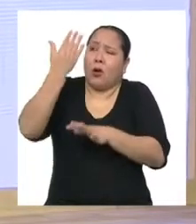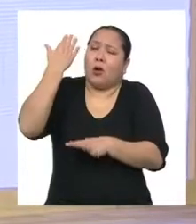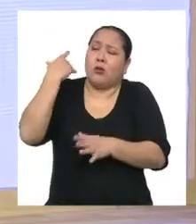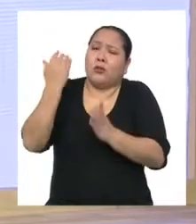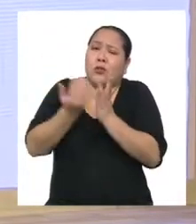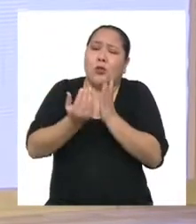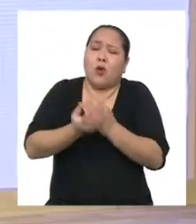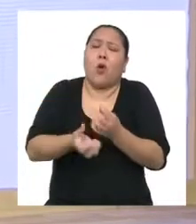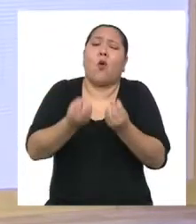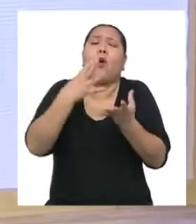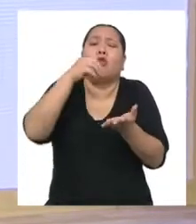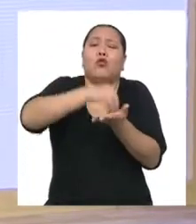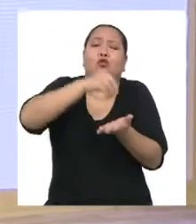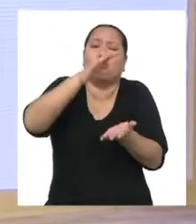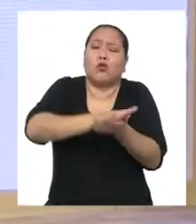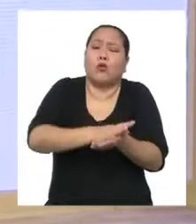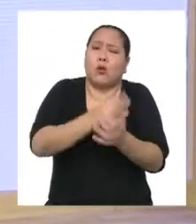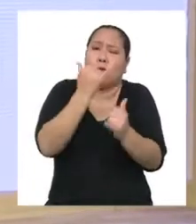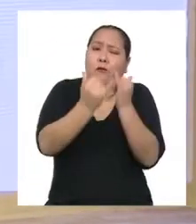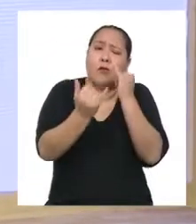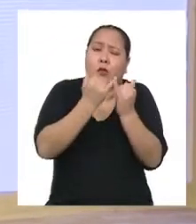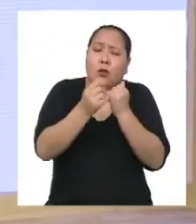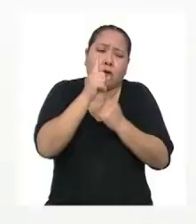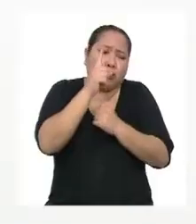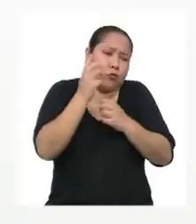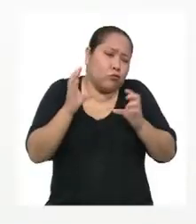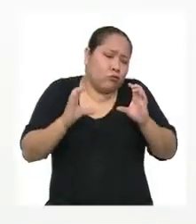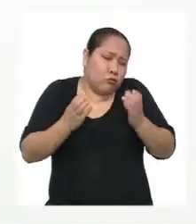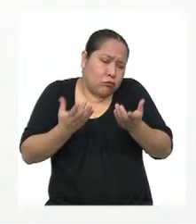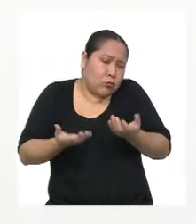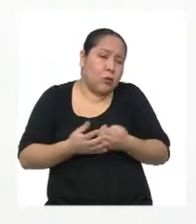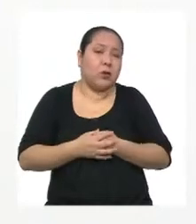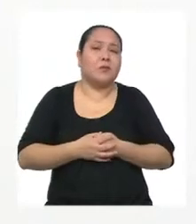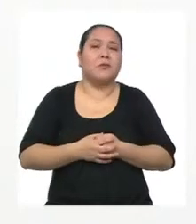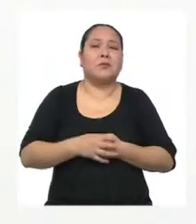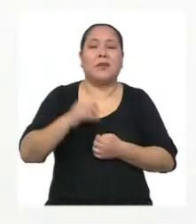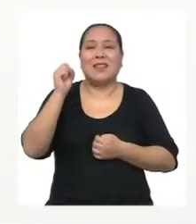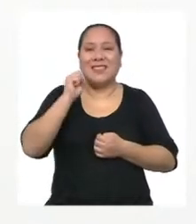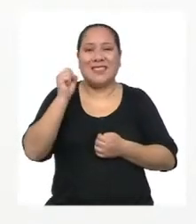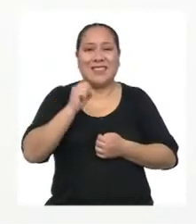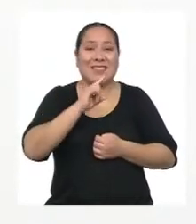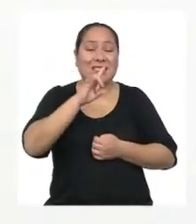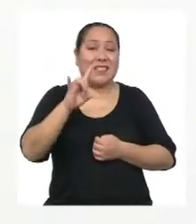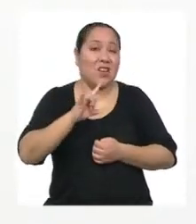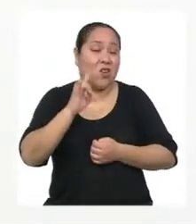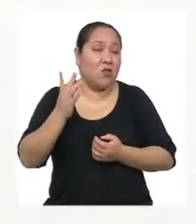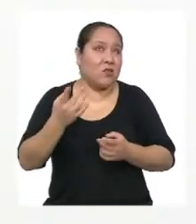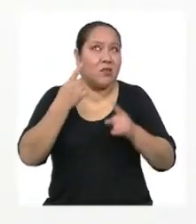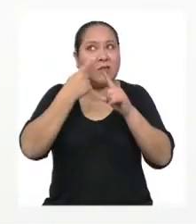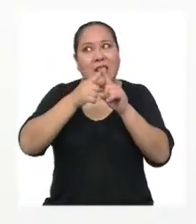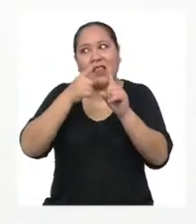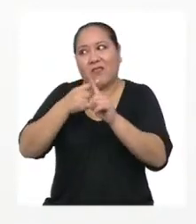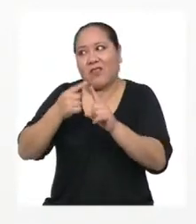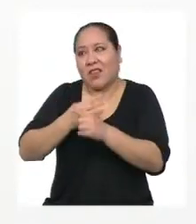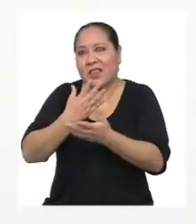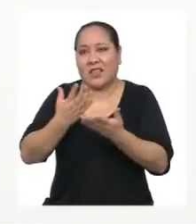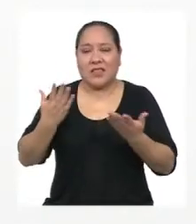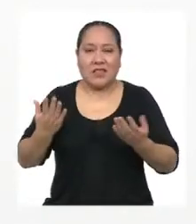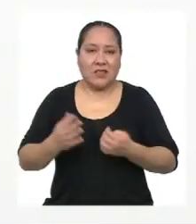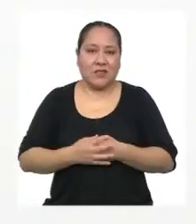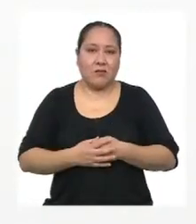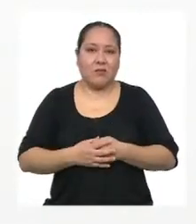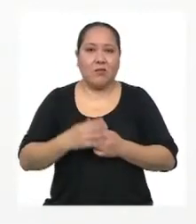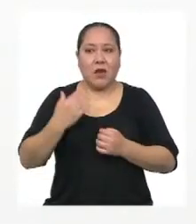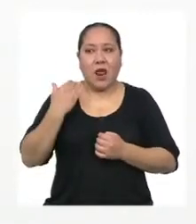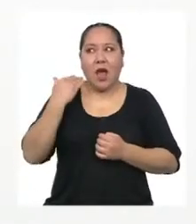cuánto iba a sacarme de promedio final en algún curso. Se puede utilizar para una infinidad de cosas. Para sacar